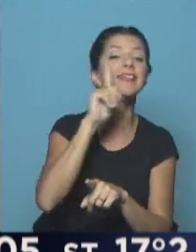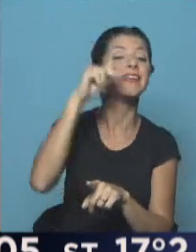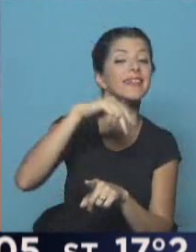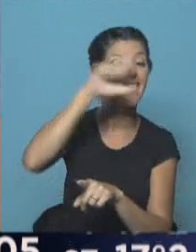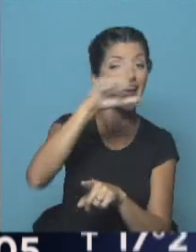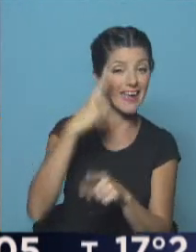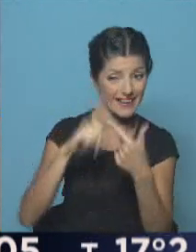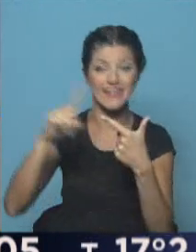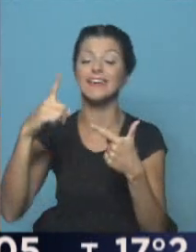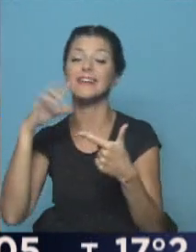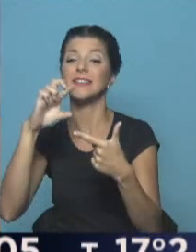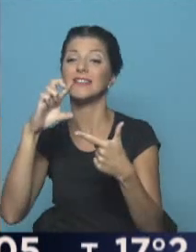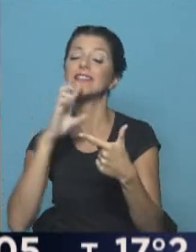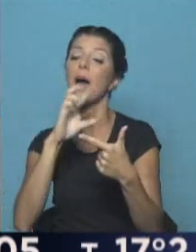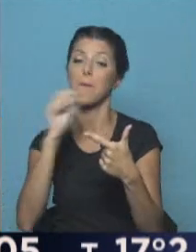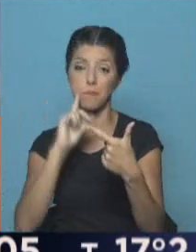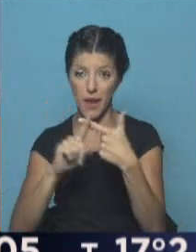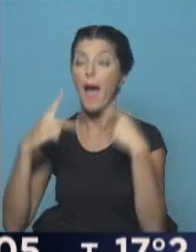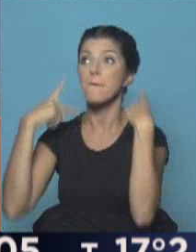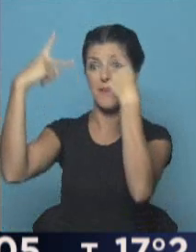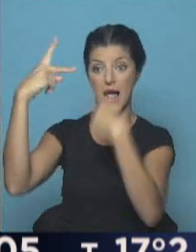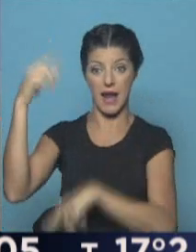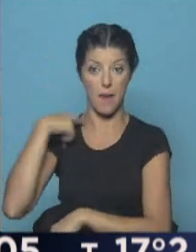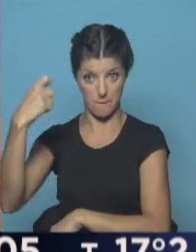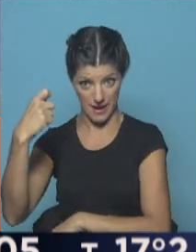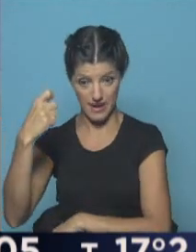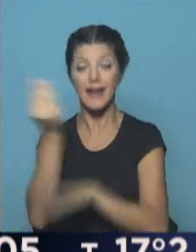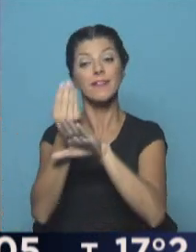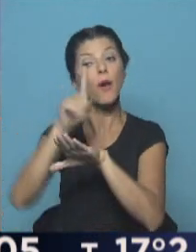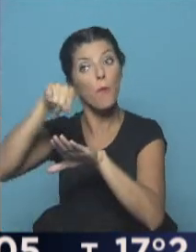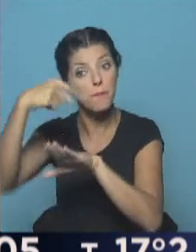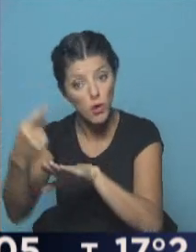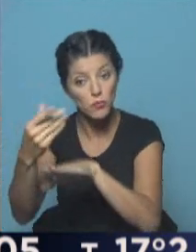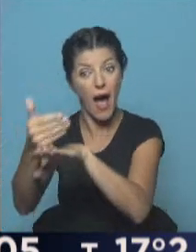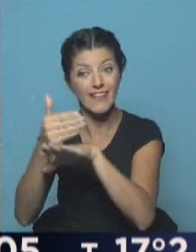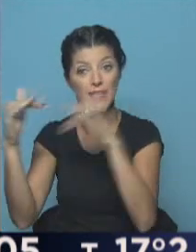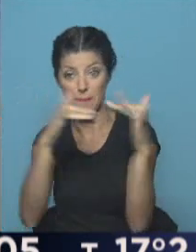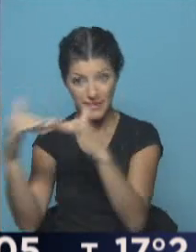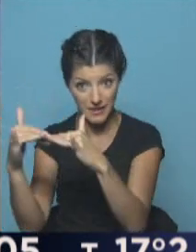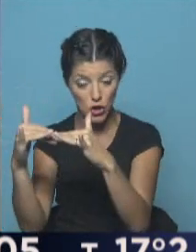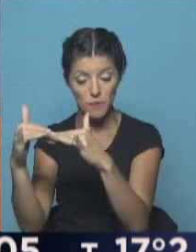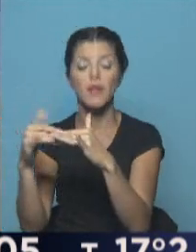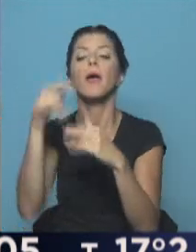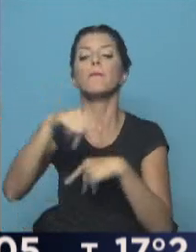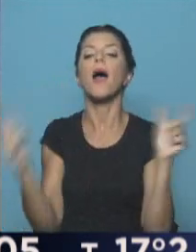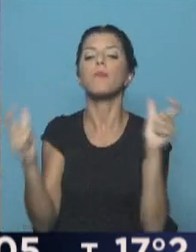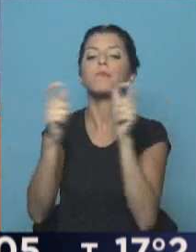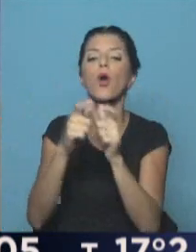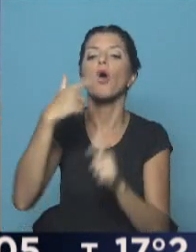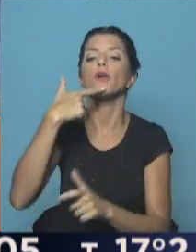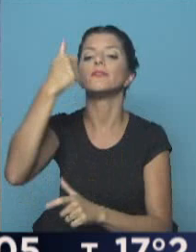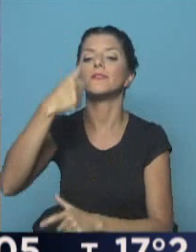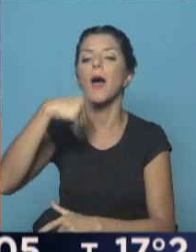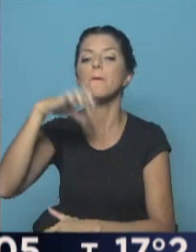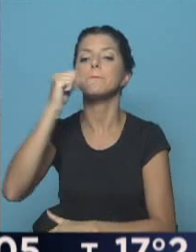España. El sábado, en la previa del partido entre el Sevilla y Valencia, se van a reunir con Jorge Sampaoli. Después irán a